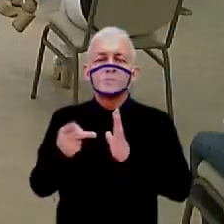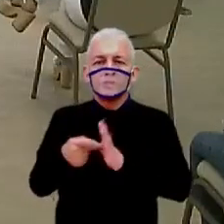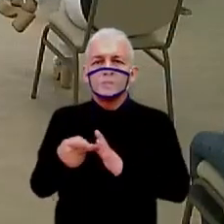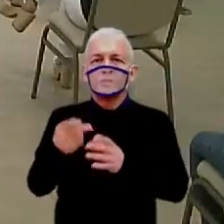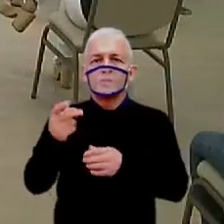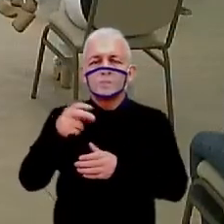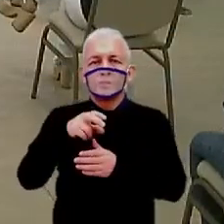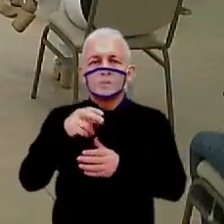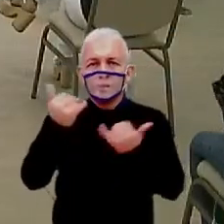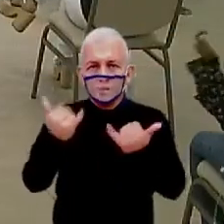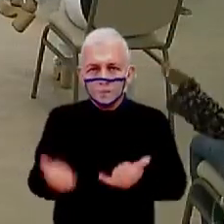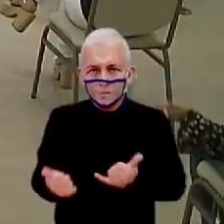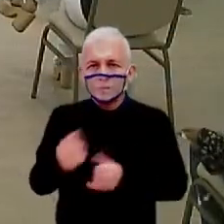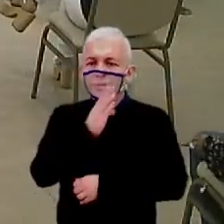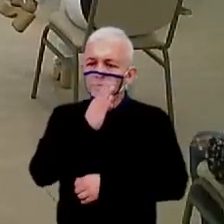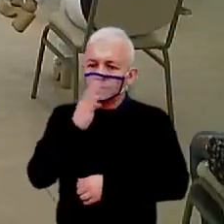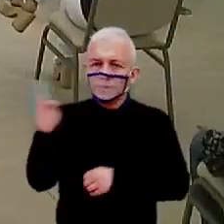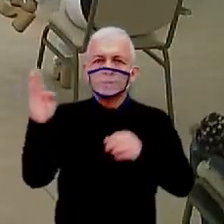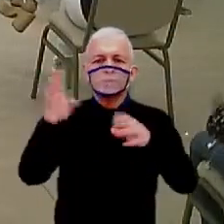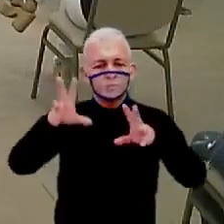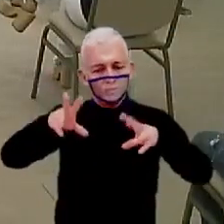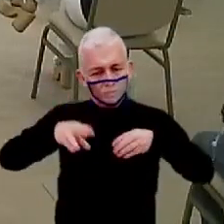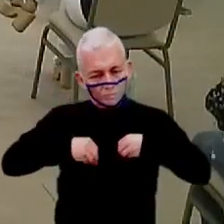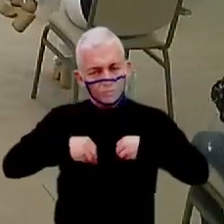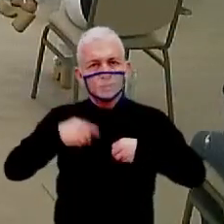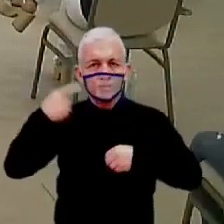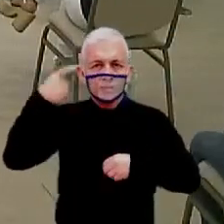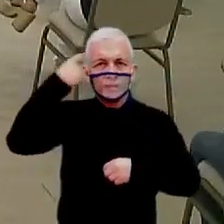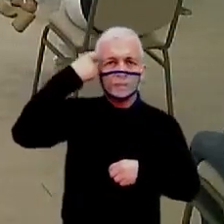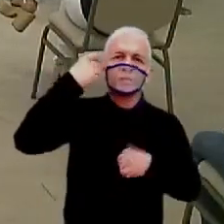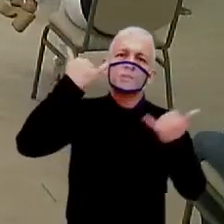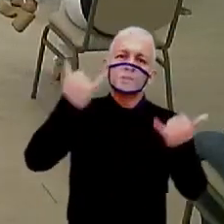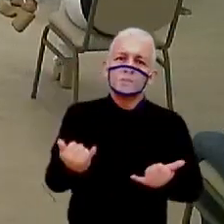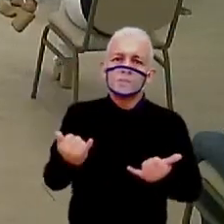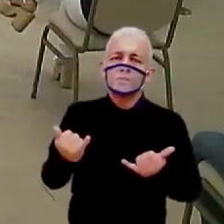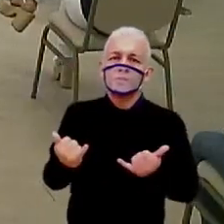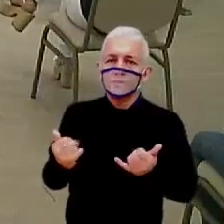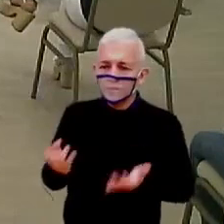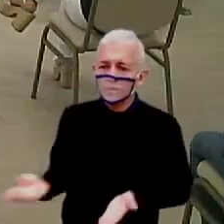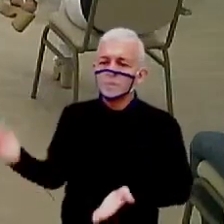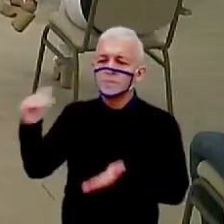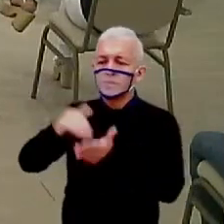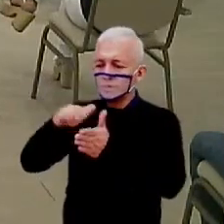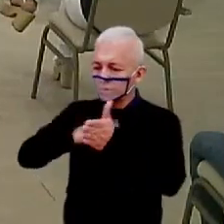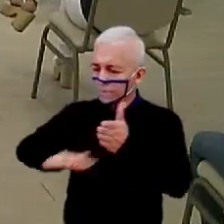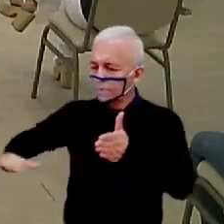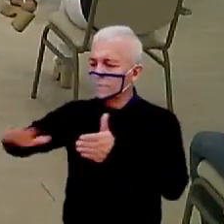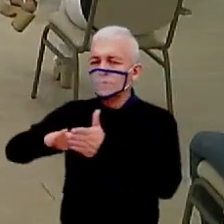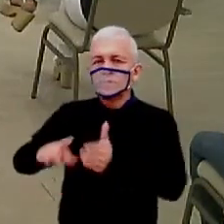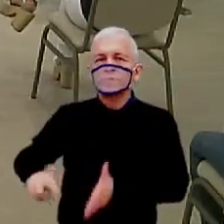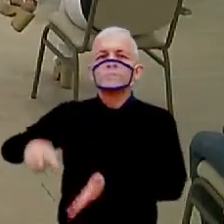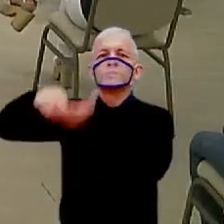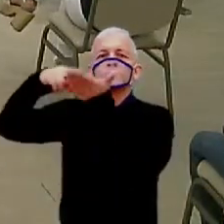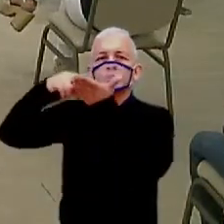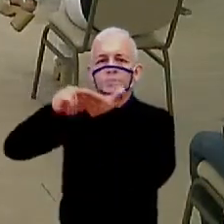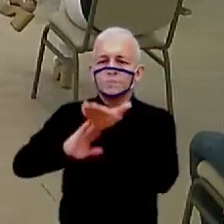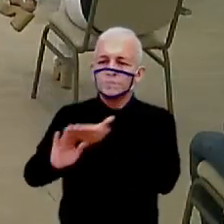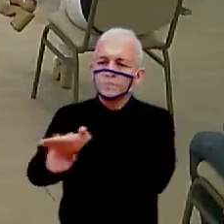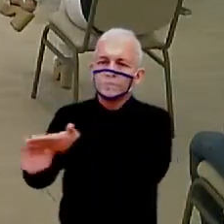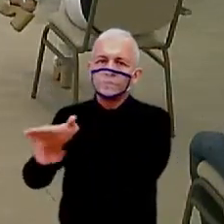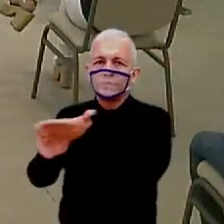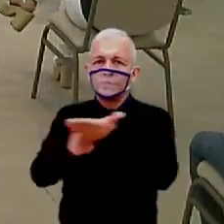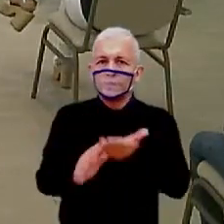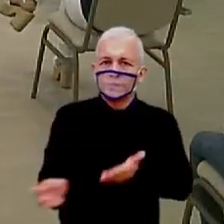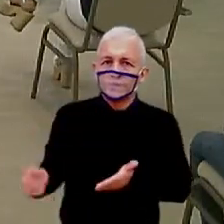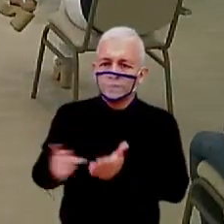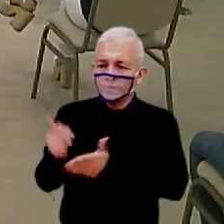ese reto, y en este marco es donde les queremos presentar el proyecto de la recuperación integral de la Ciénaga de Mallorquín. Este proyecto de la